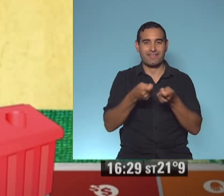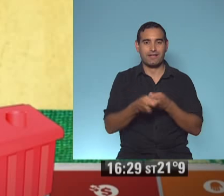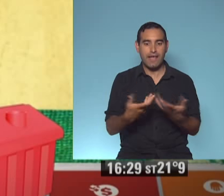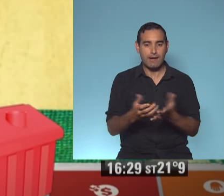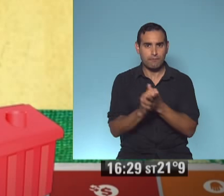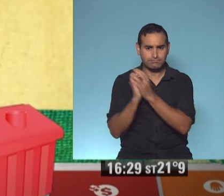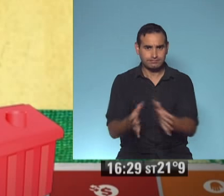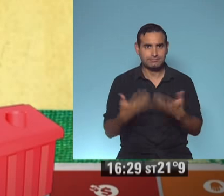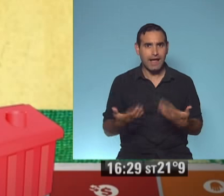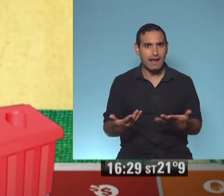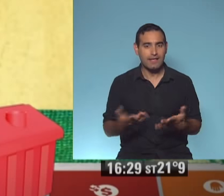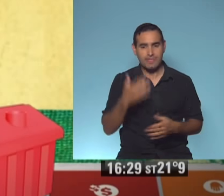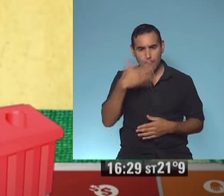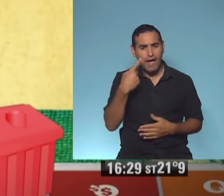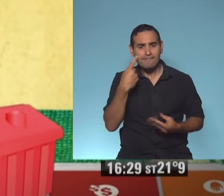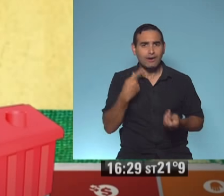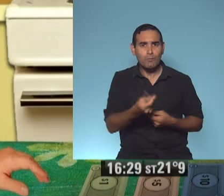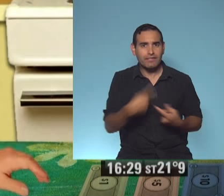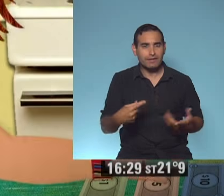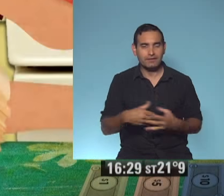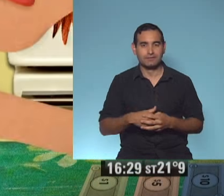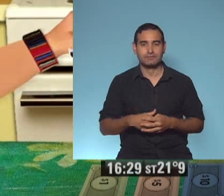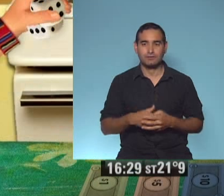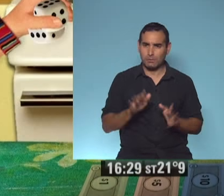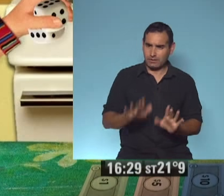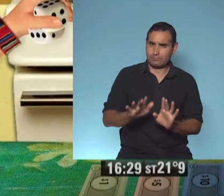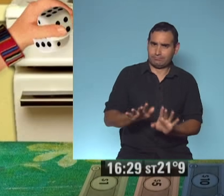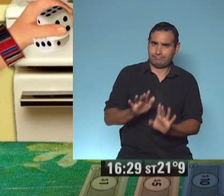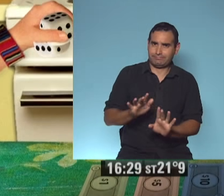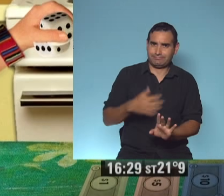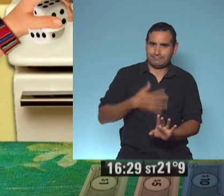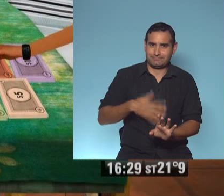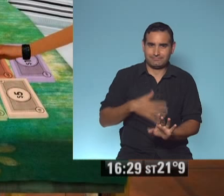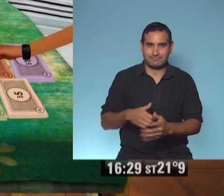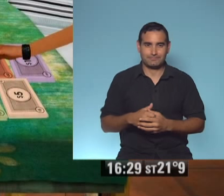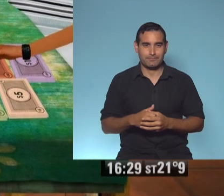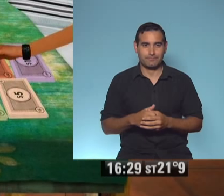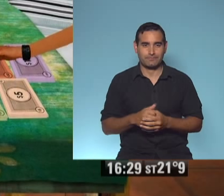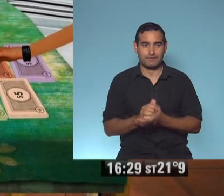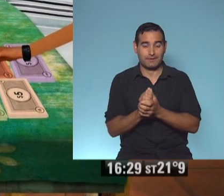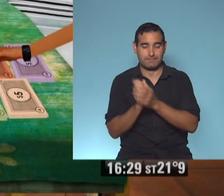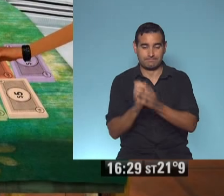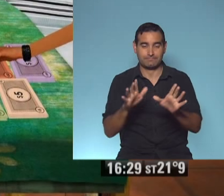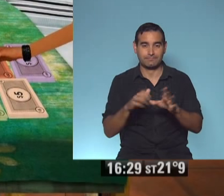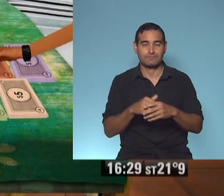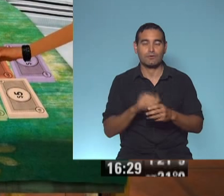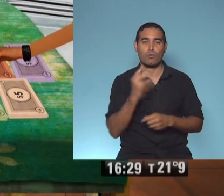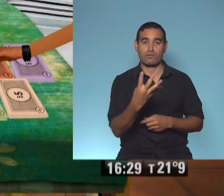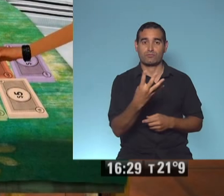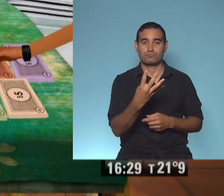por favor! ¡Y después ves lo que haces! Bueno, bueno. Ja.